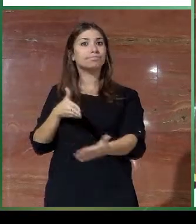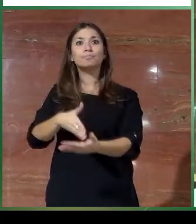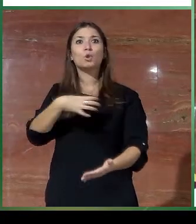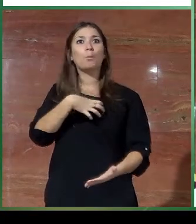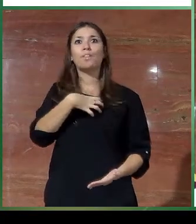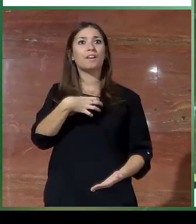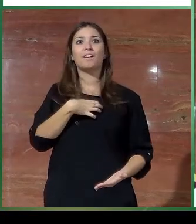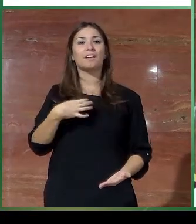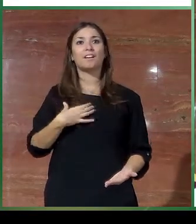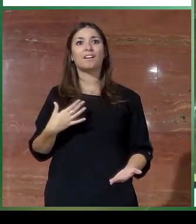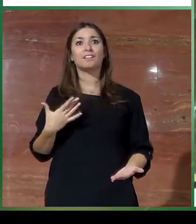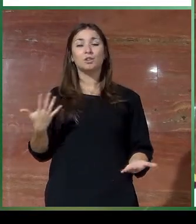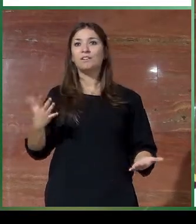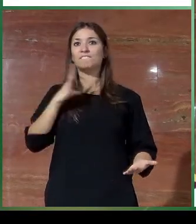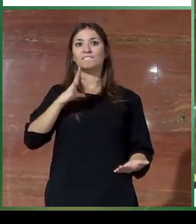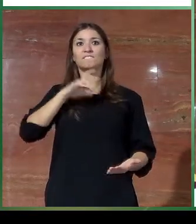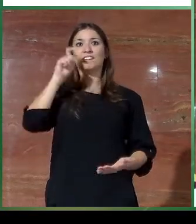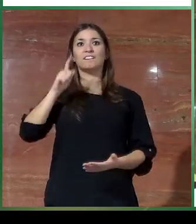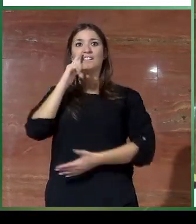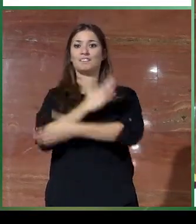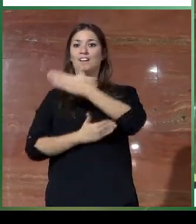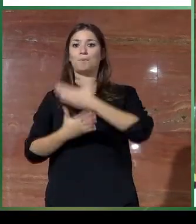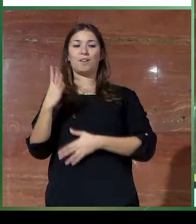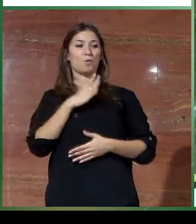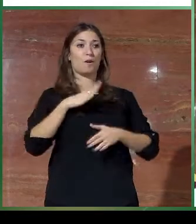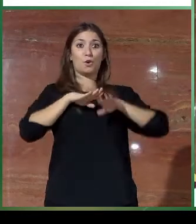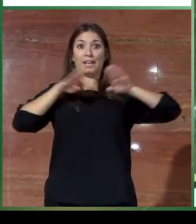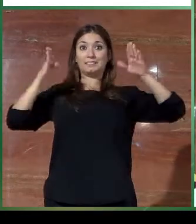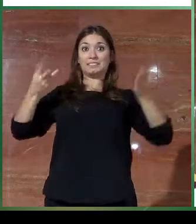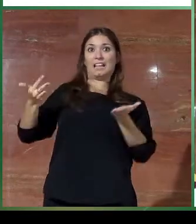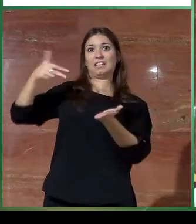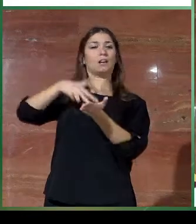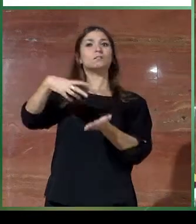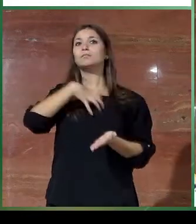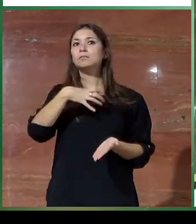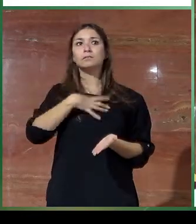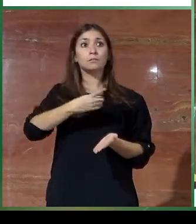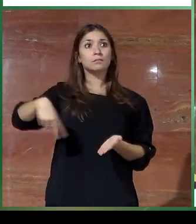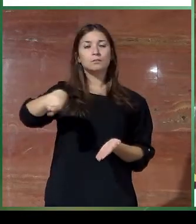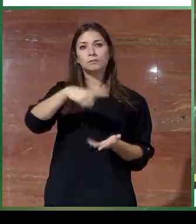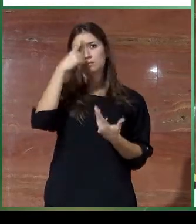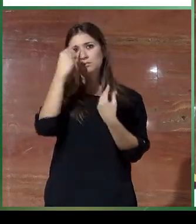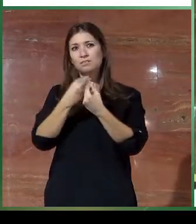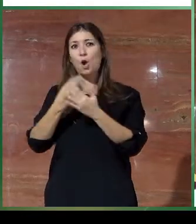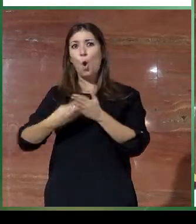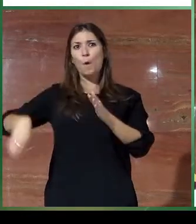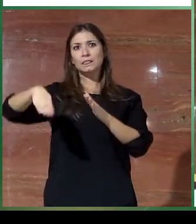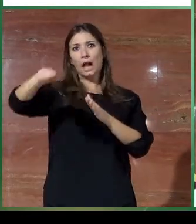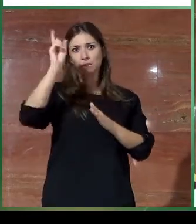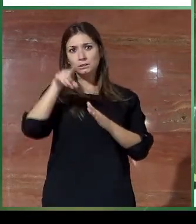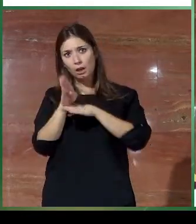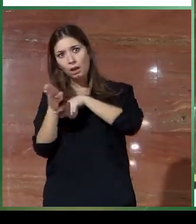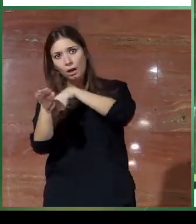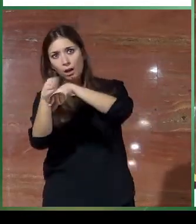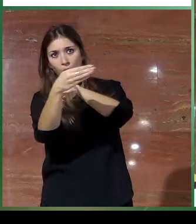cuando de repente necesitábamos que gente con discapacidad pasara al escenario, ni se puede imaginar la gente la de vueltas que tenía que dar, por dónde tenía